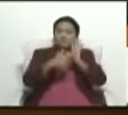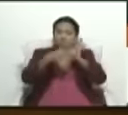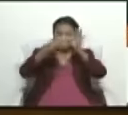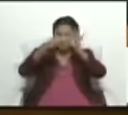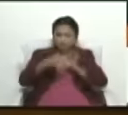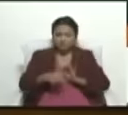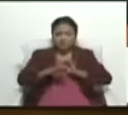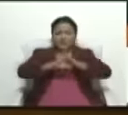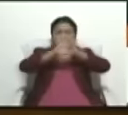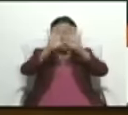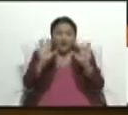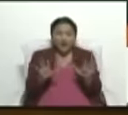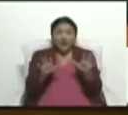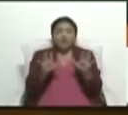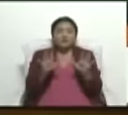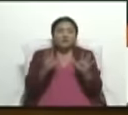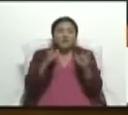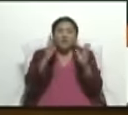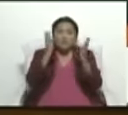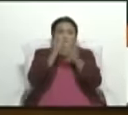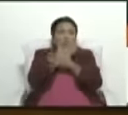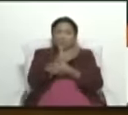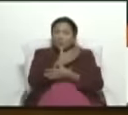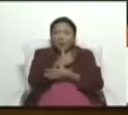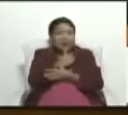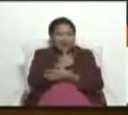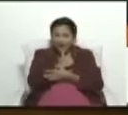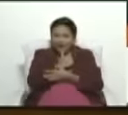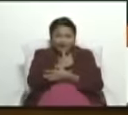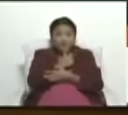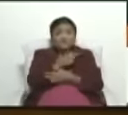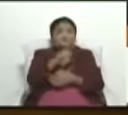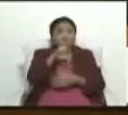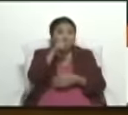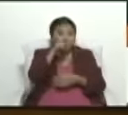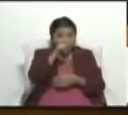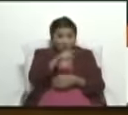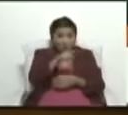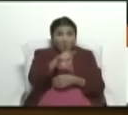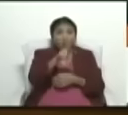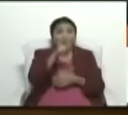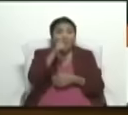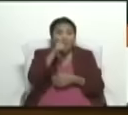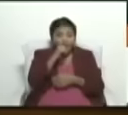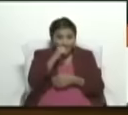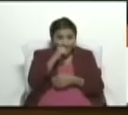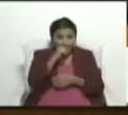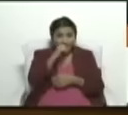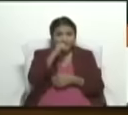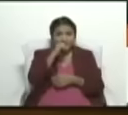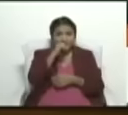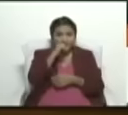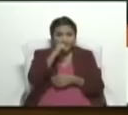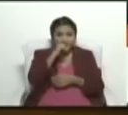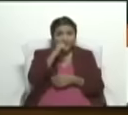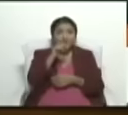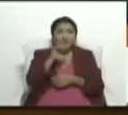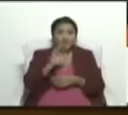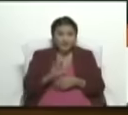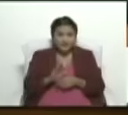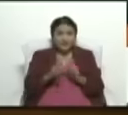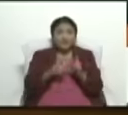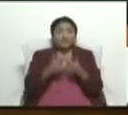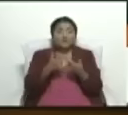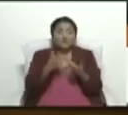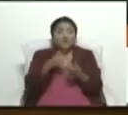a nivel nacional. Total y absolutamente reivindicado. quienes intentaron enlodar su